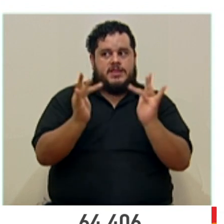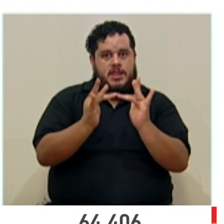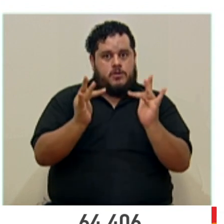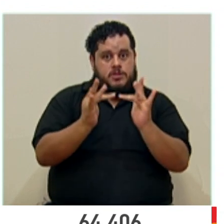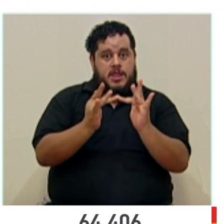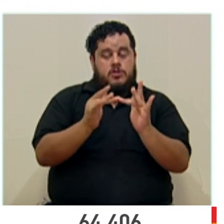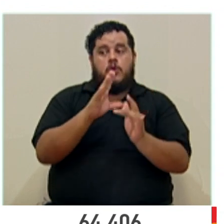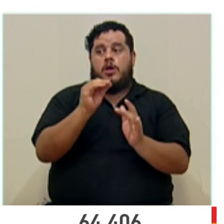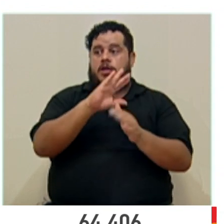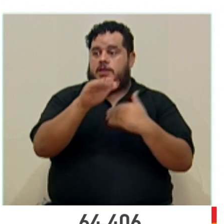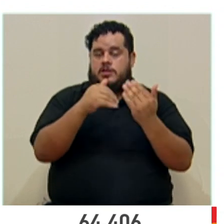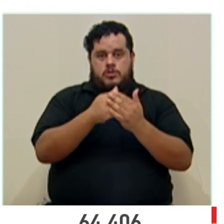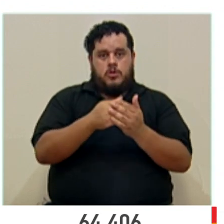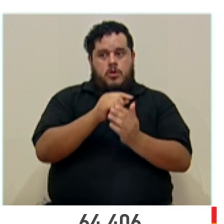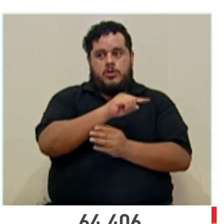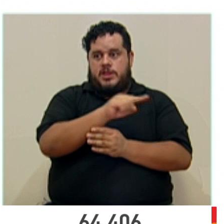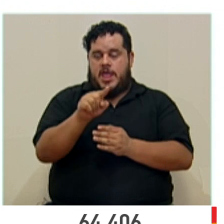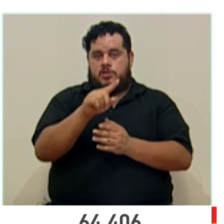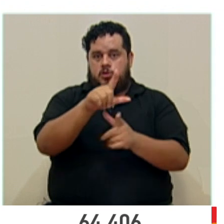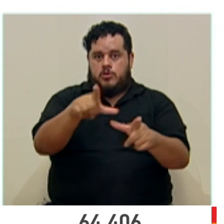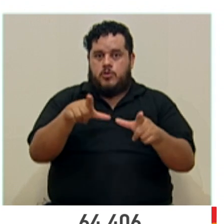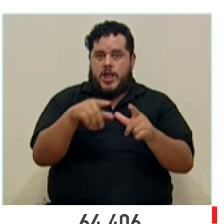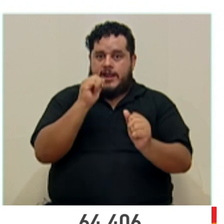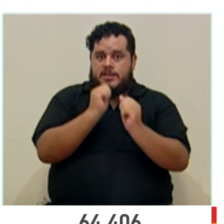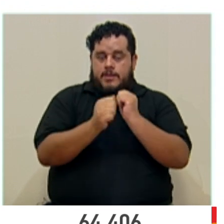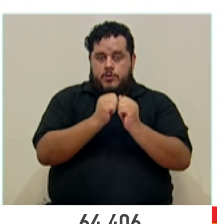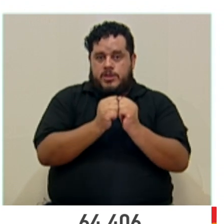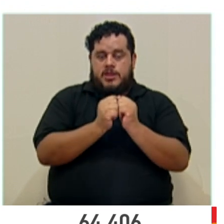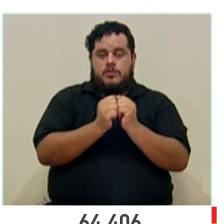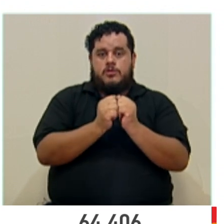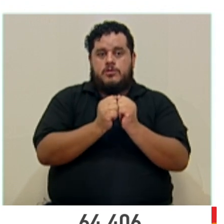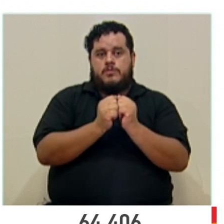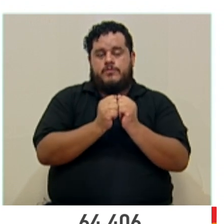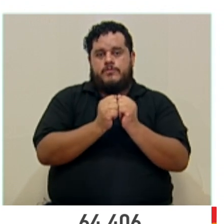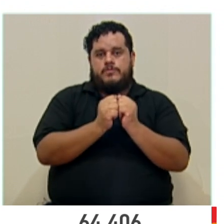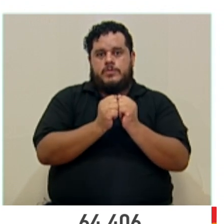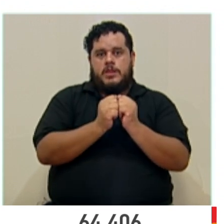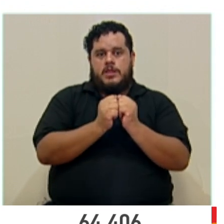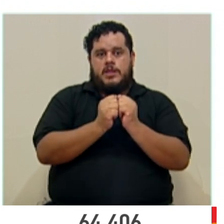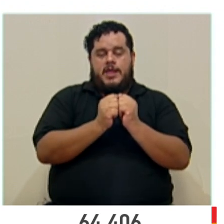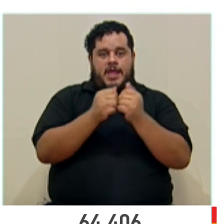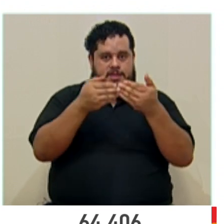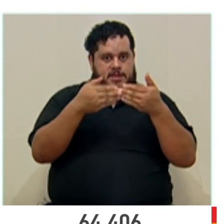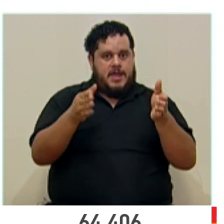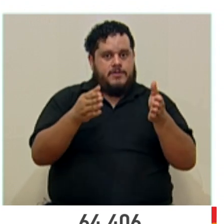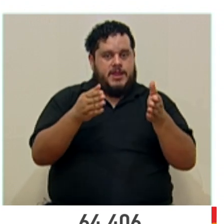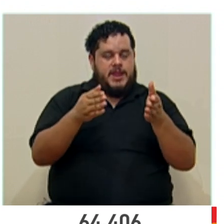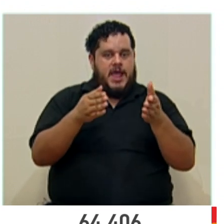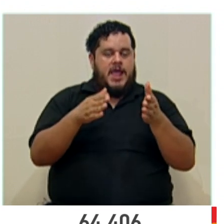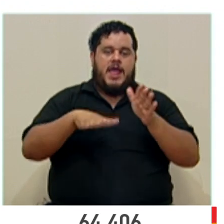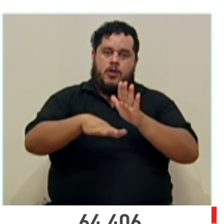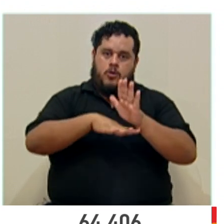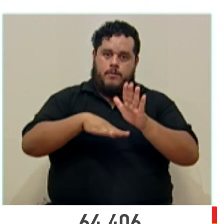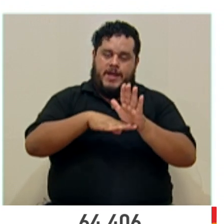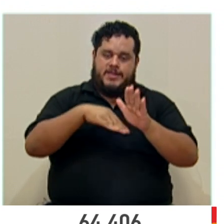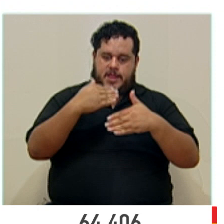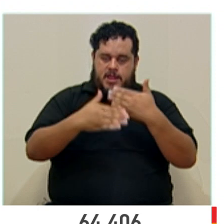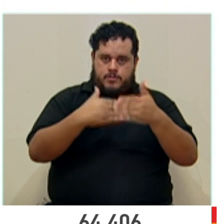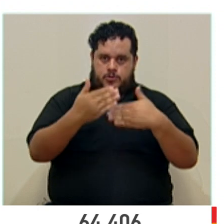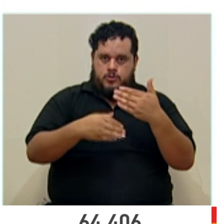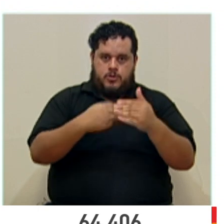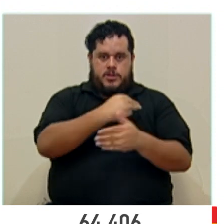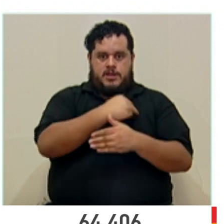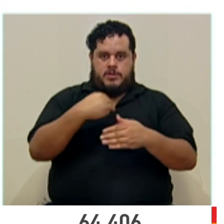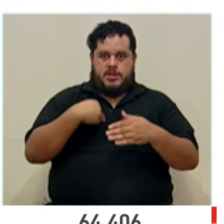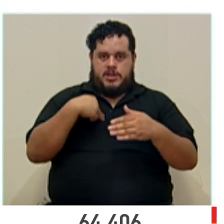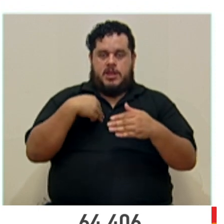contacto, y todos aquellos recintos deportivos específicamente se abrirán con base en el protocolo del Ministerio